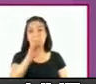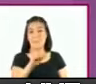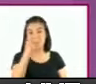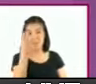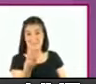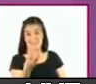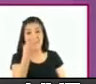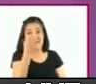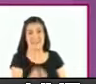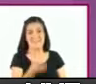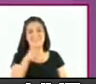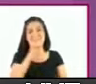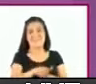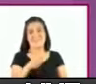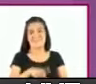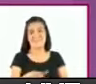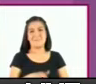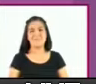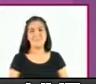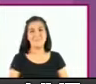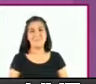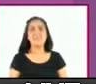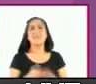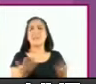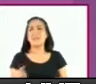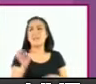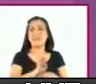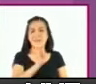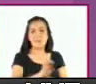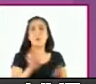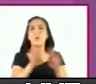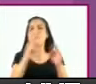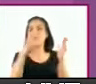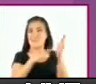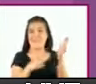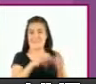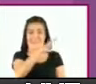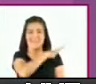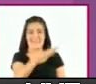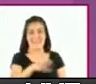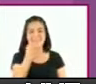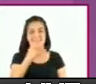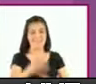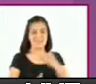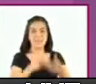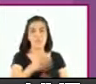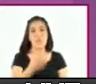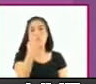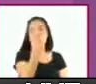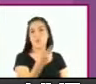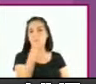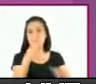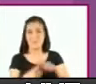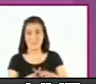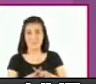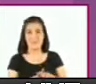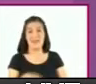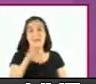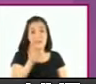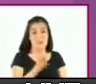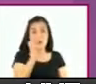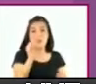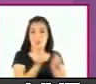93 es ese número. Entonces, la regla general de la sucesión es 2x. Y con